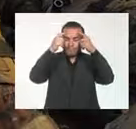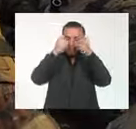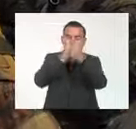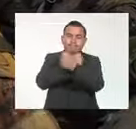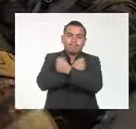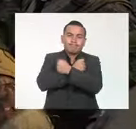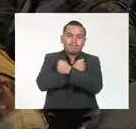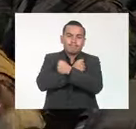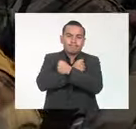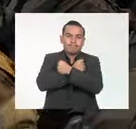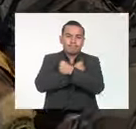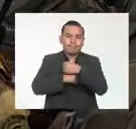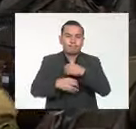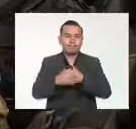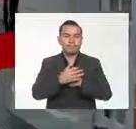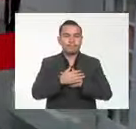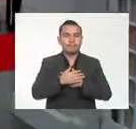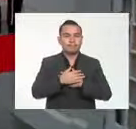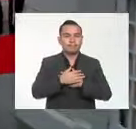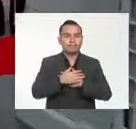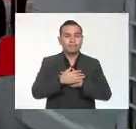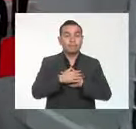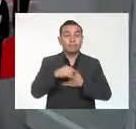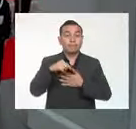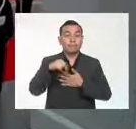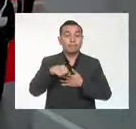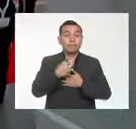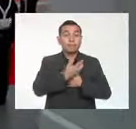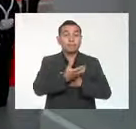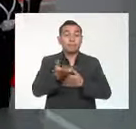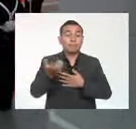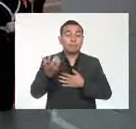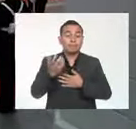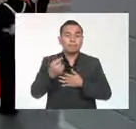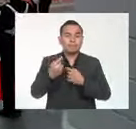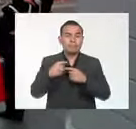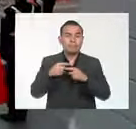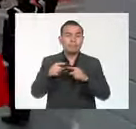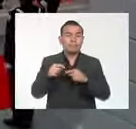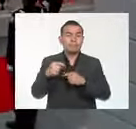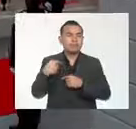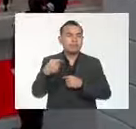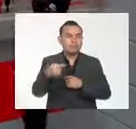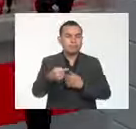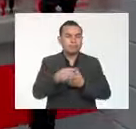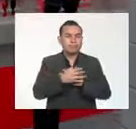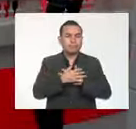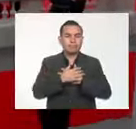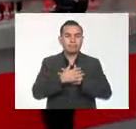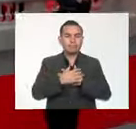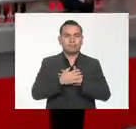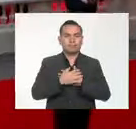de amor, y la corona de amor que hoy ceñimos a tus inmortales sienes.